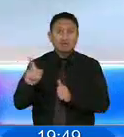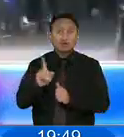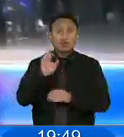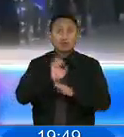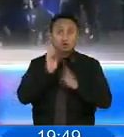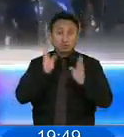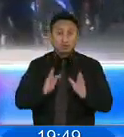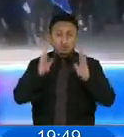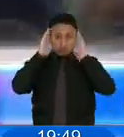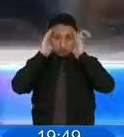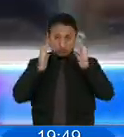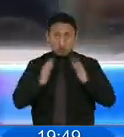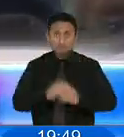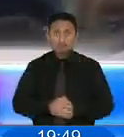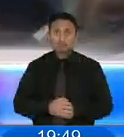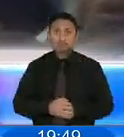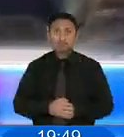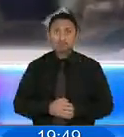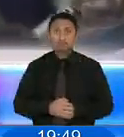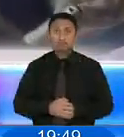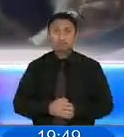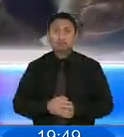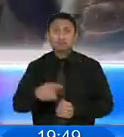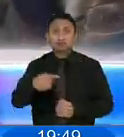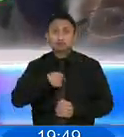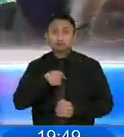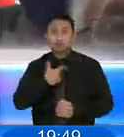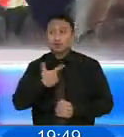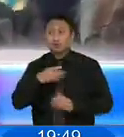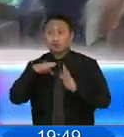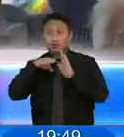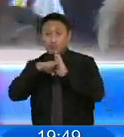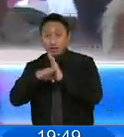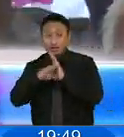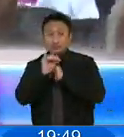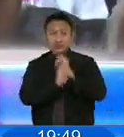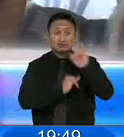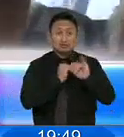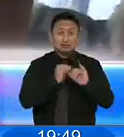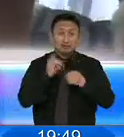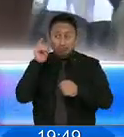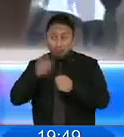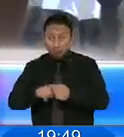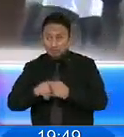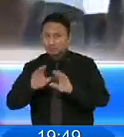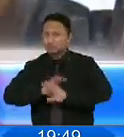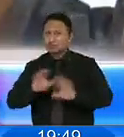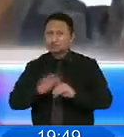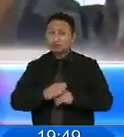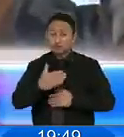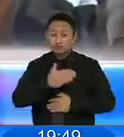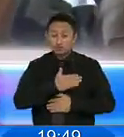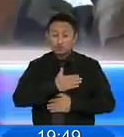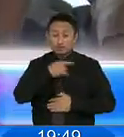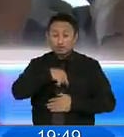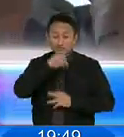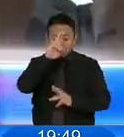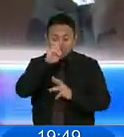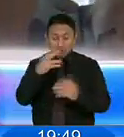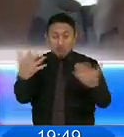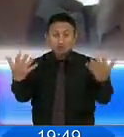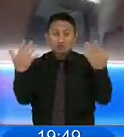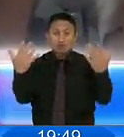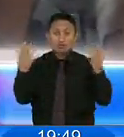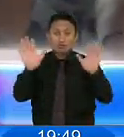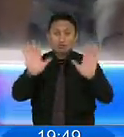ecuatorianos. Bueno, yo no estoy atado a la banca ni a los organismos multilaterales. A los únicos que me debo estas manos no están